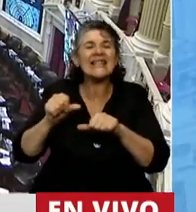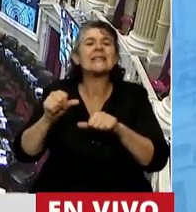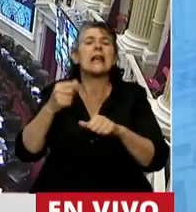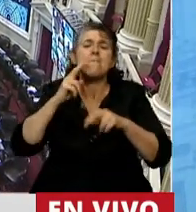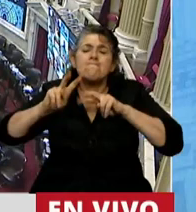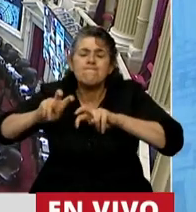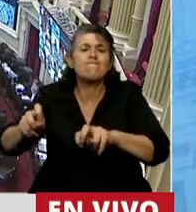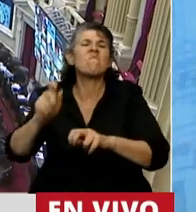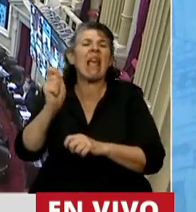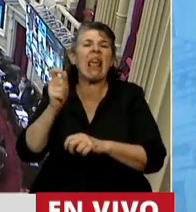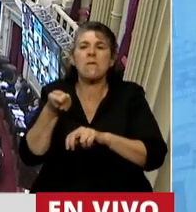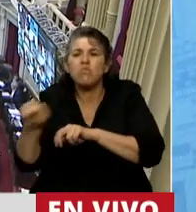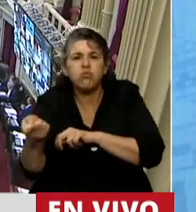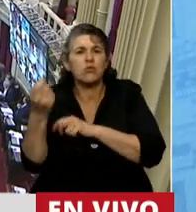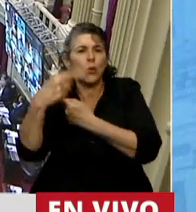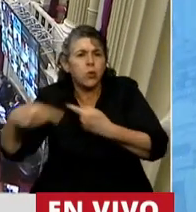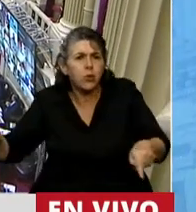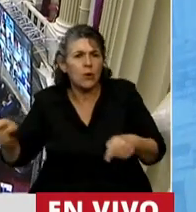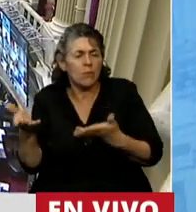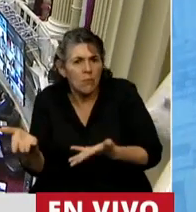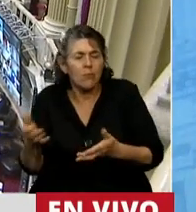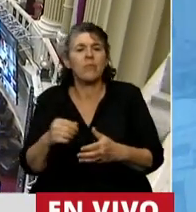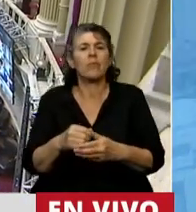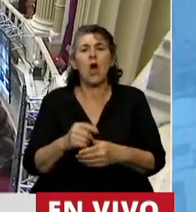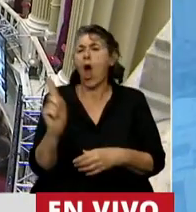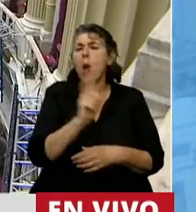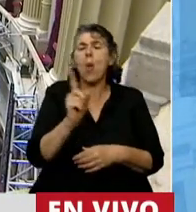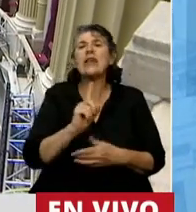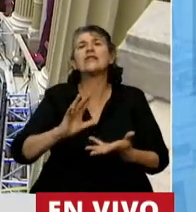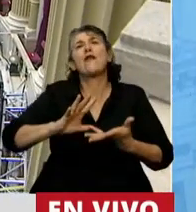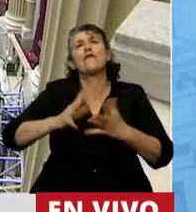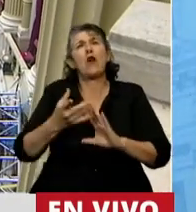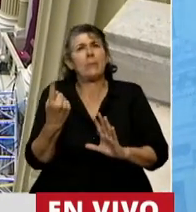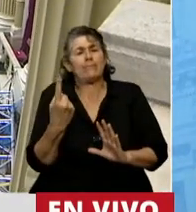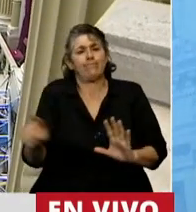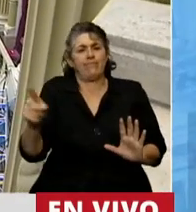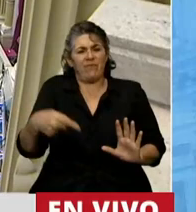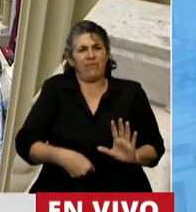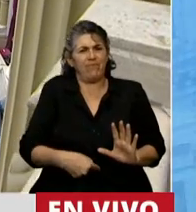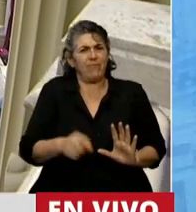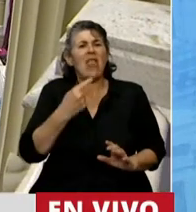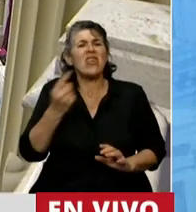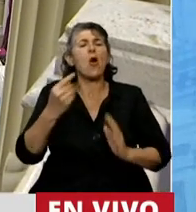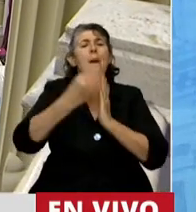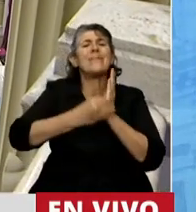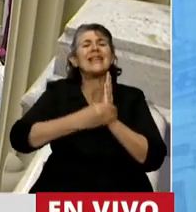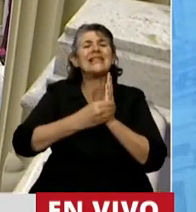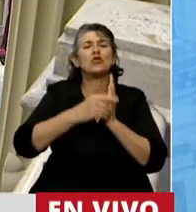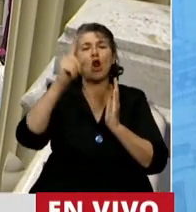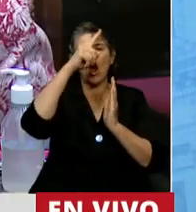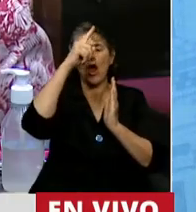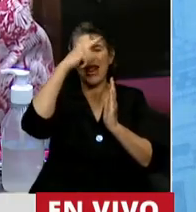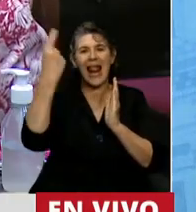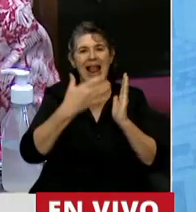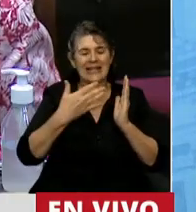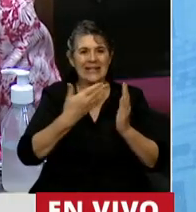fenómeno, como dijo el ministro de Salud de la Nación. Por razonamiento como este que acabo de señalar, es que